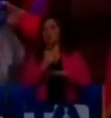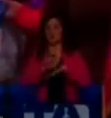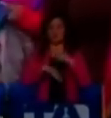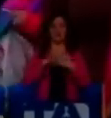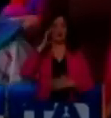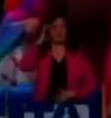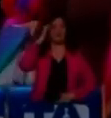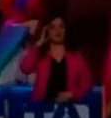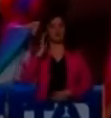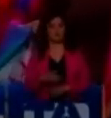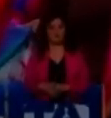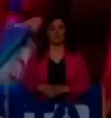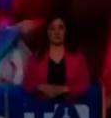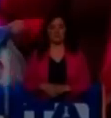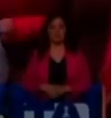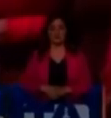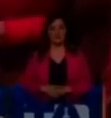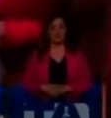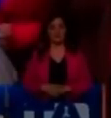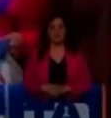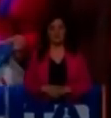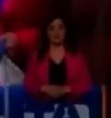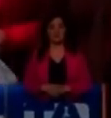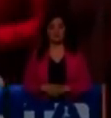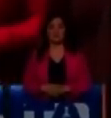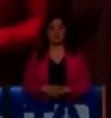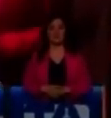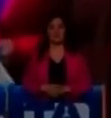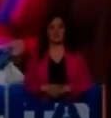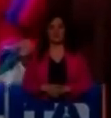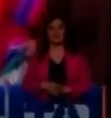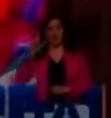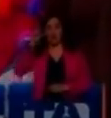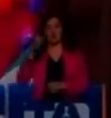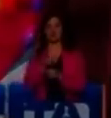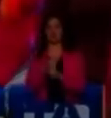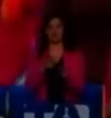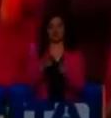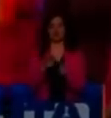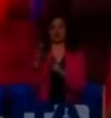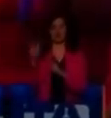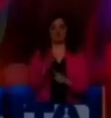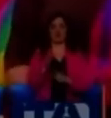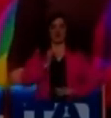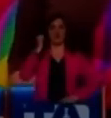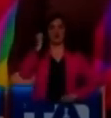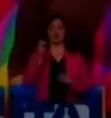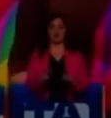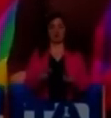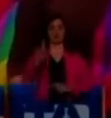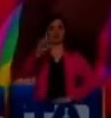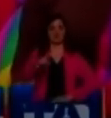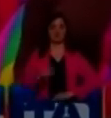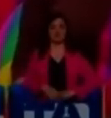estamos preocupados sobre lo que este gobierno está vulnerando a nuestros derechos humanos.